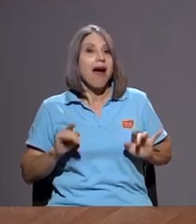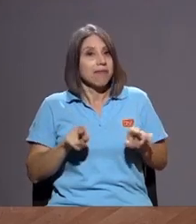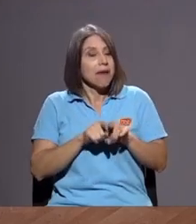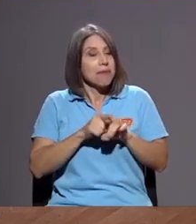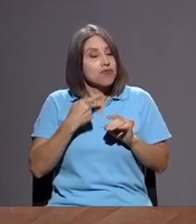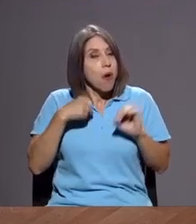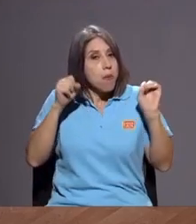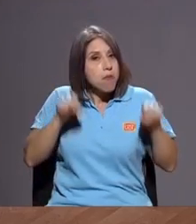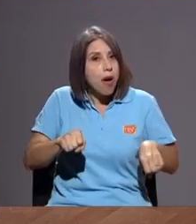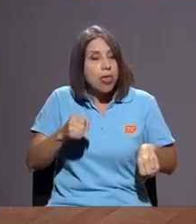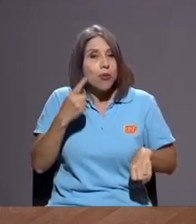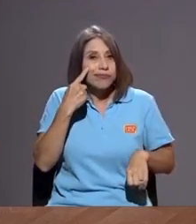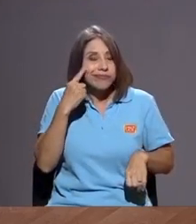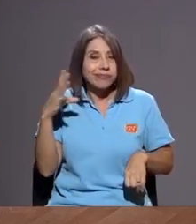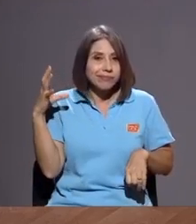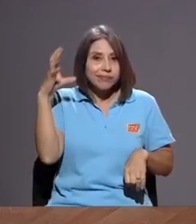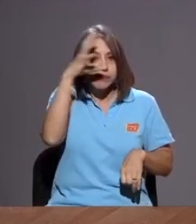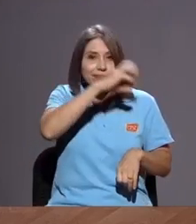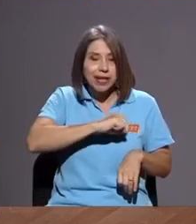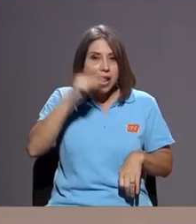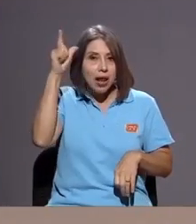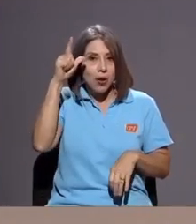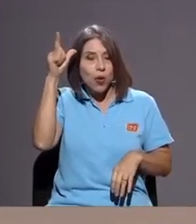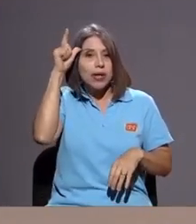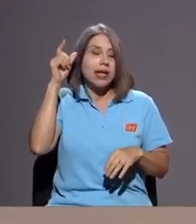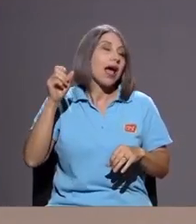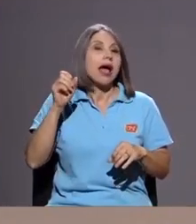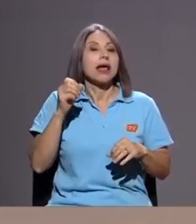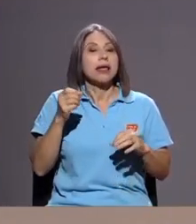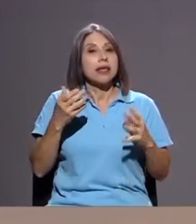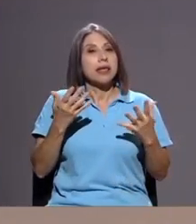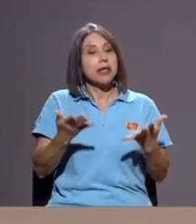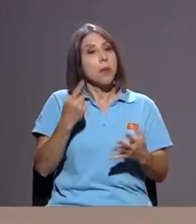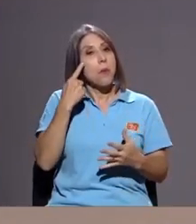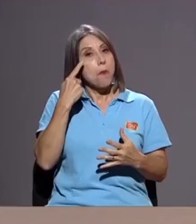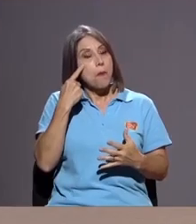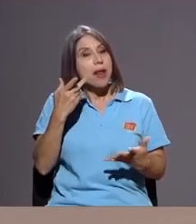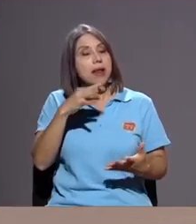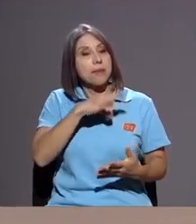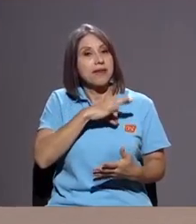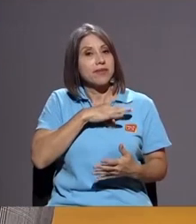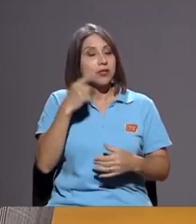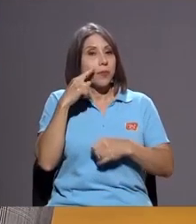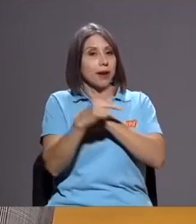ver la lógica y el beneficio para el país.